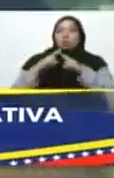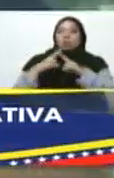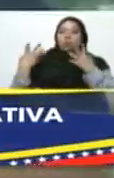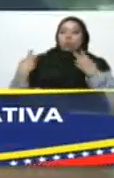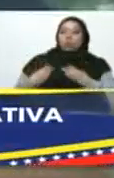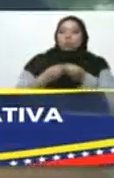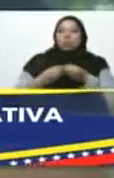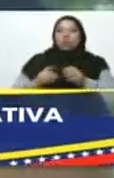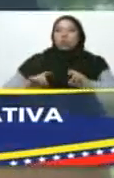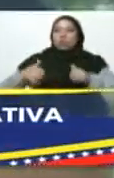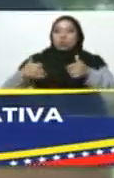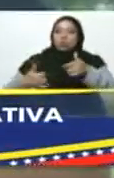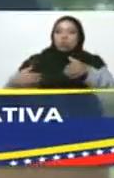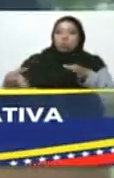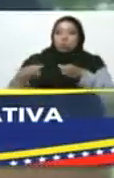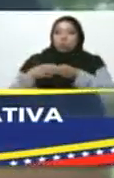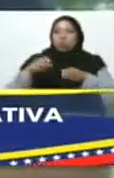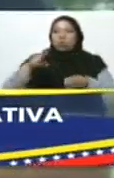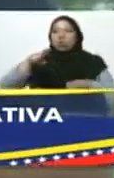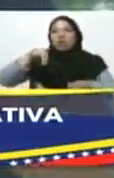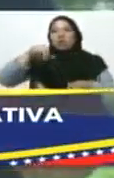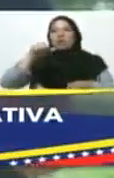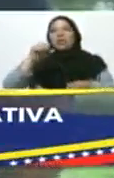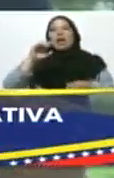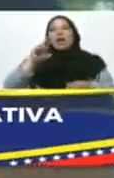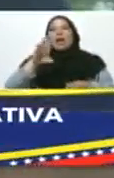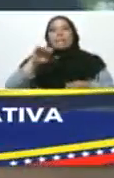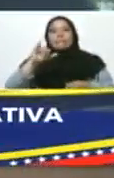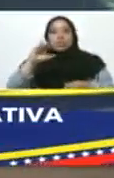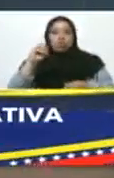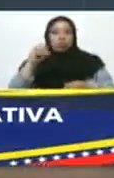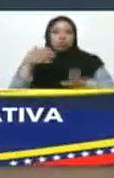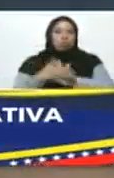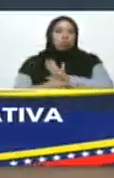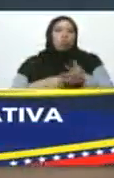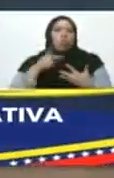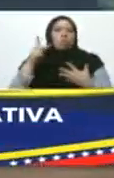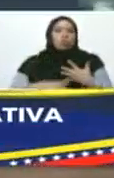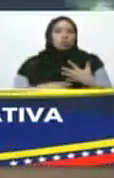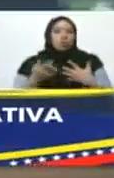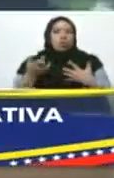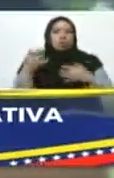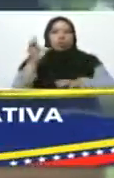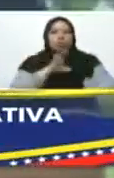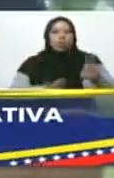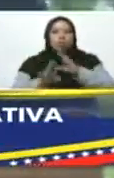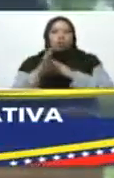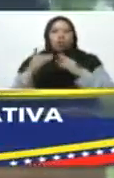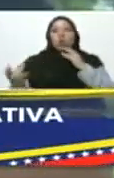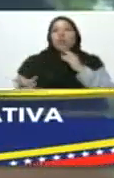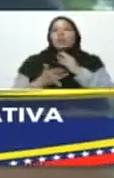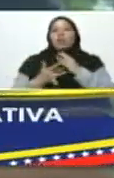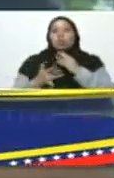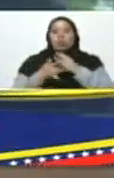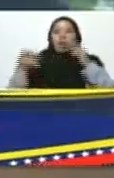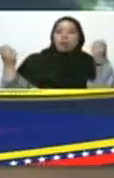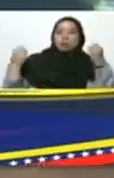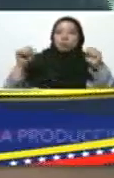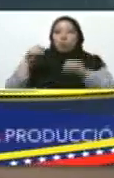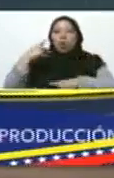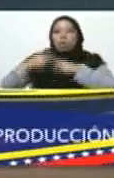la Fundación NatBio, dando parte de un proyecto científico tecnológico con aplicación a